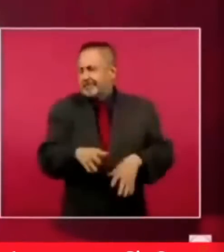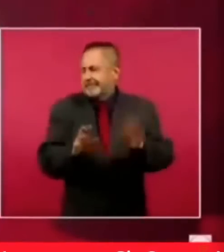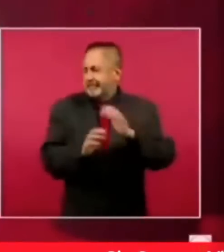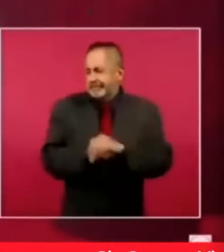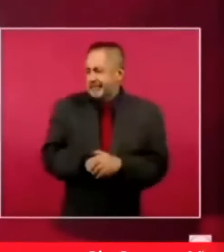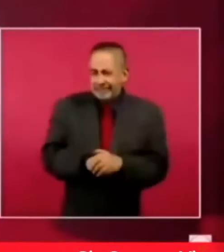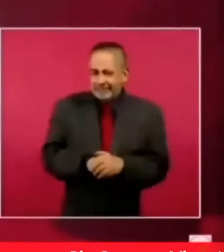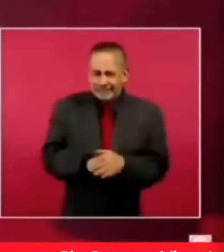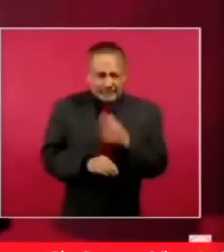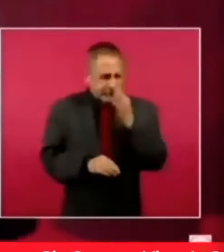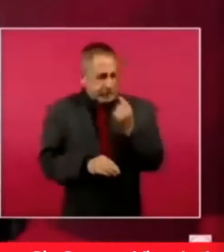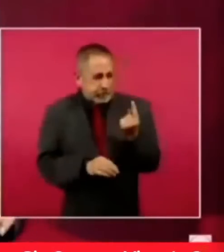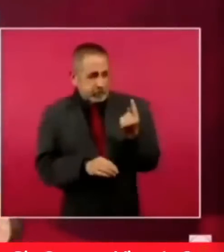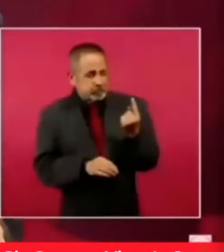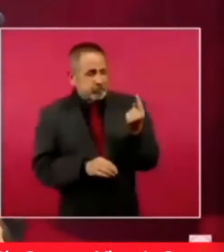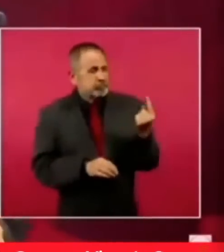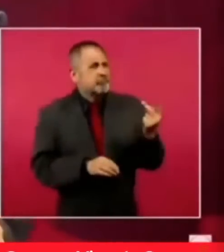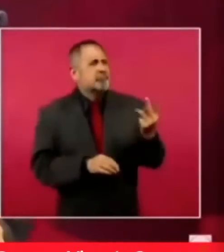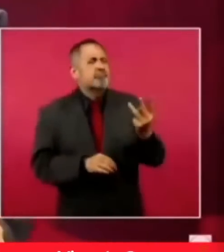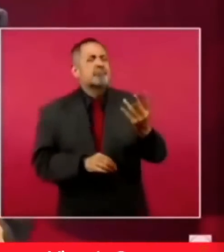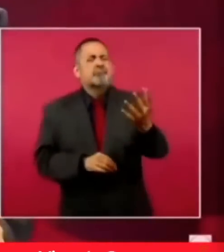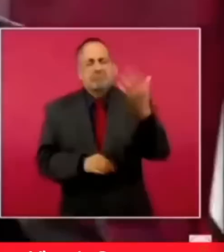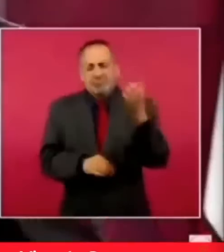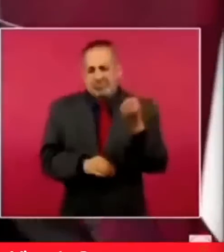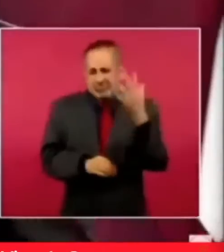que es el único caso.